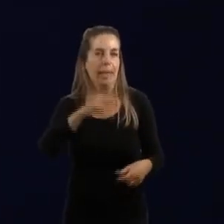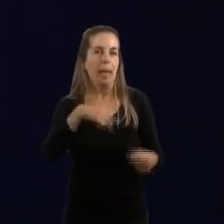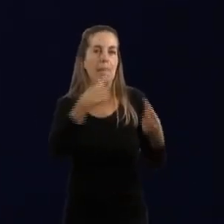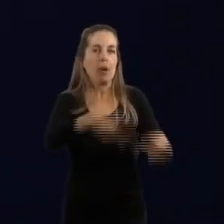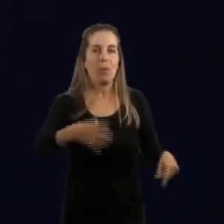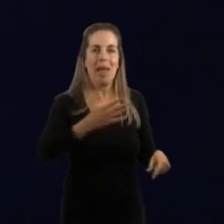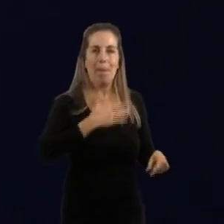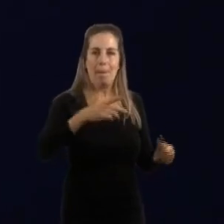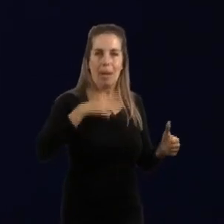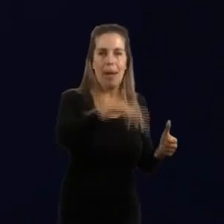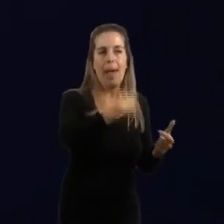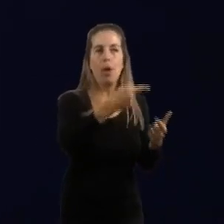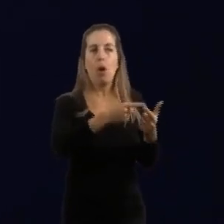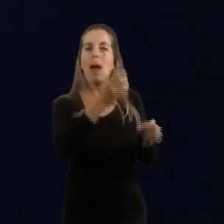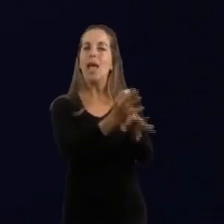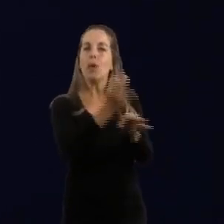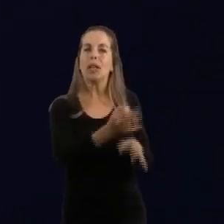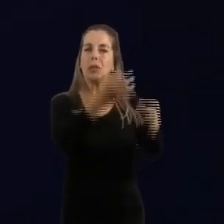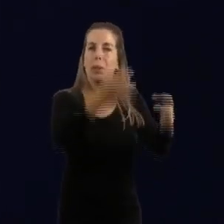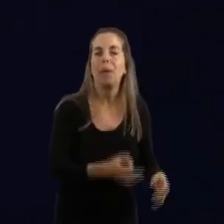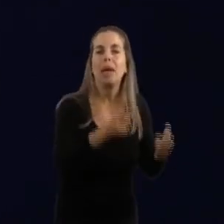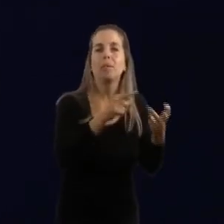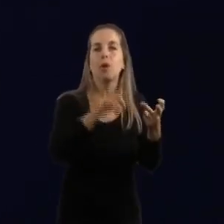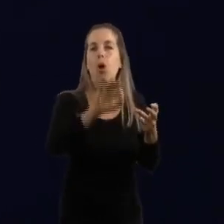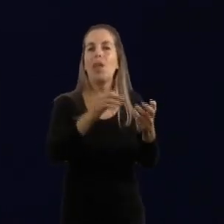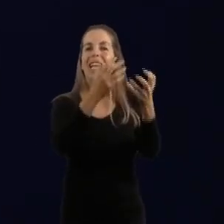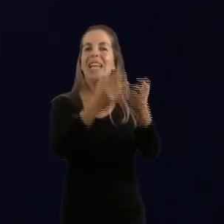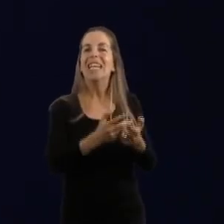de excelencia o a que se propicie una reforma del sistema